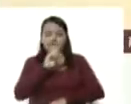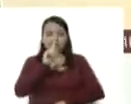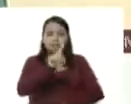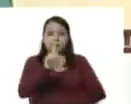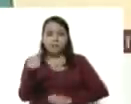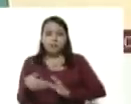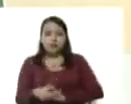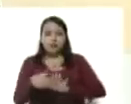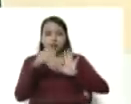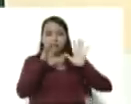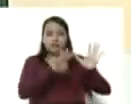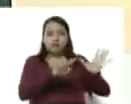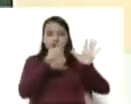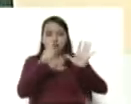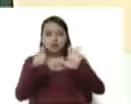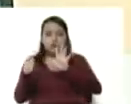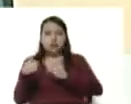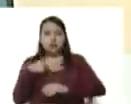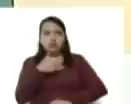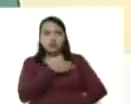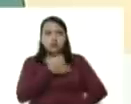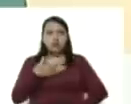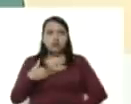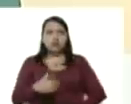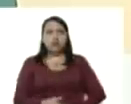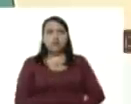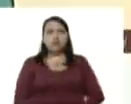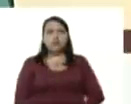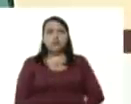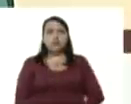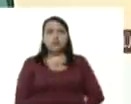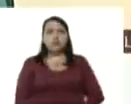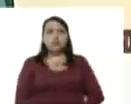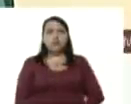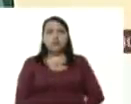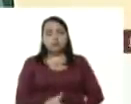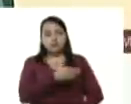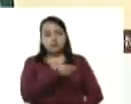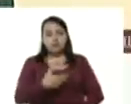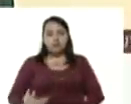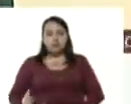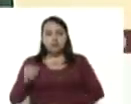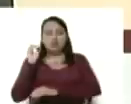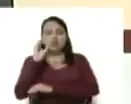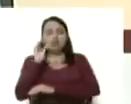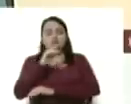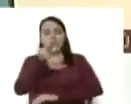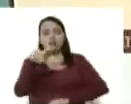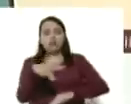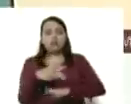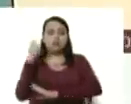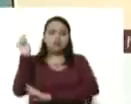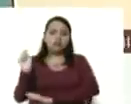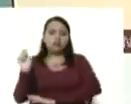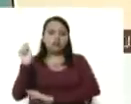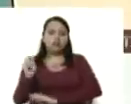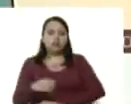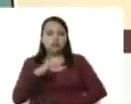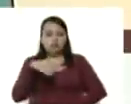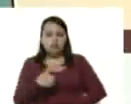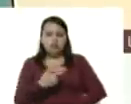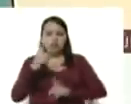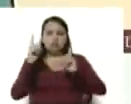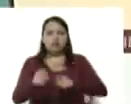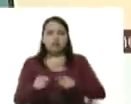1966. Yo quería pedir al presidente de la Asamblea Nacional, al diputado Luis Parra, si él puede